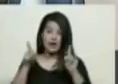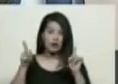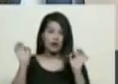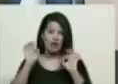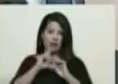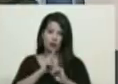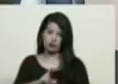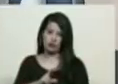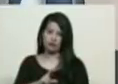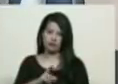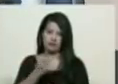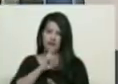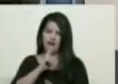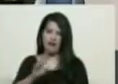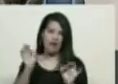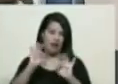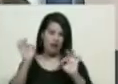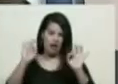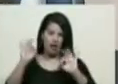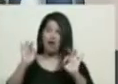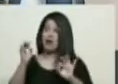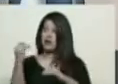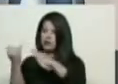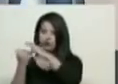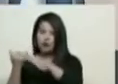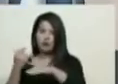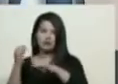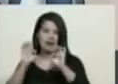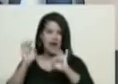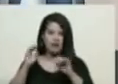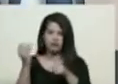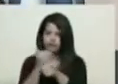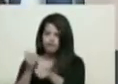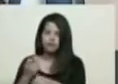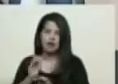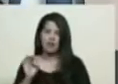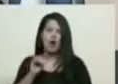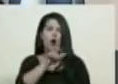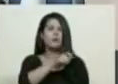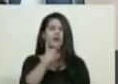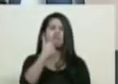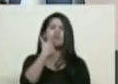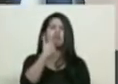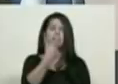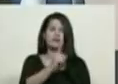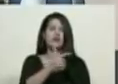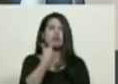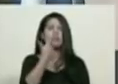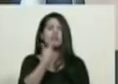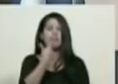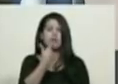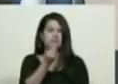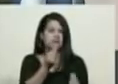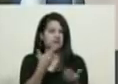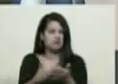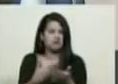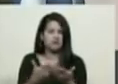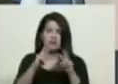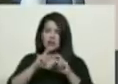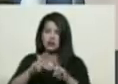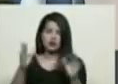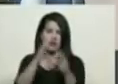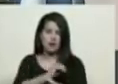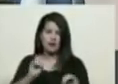resultados de ninguna institución y ni siquiera de los que hablaban por hablar porque investigaciones de qué tipo había